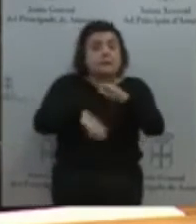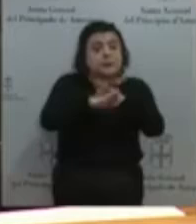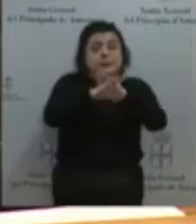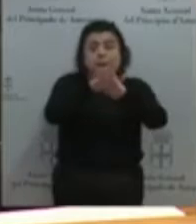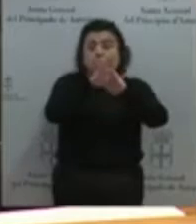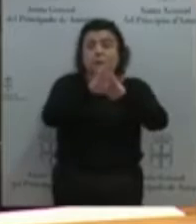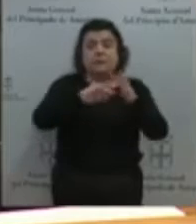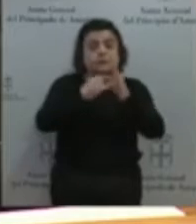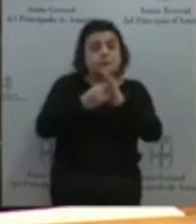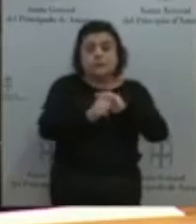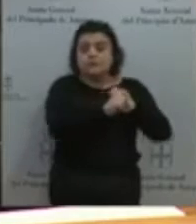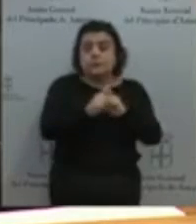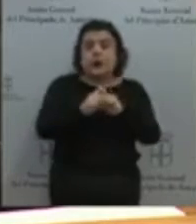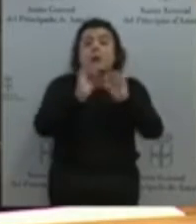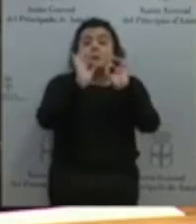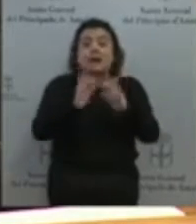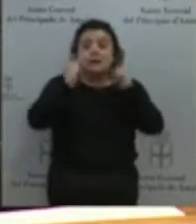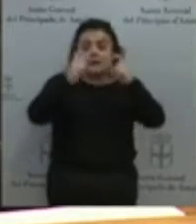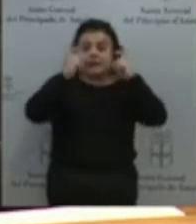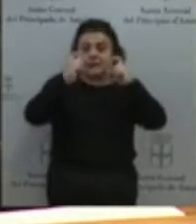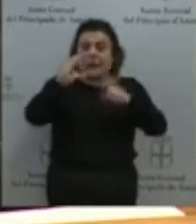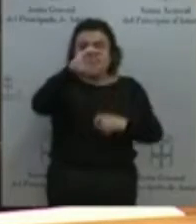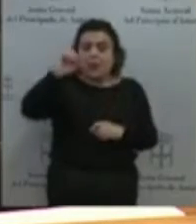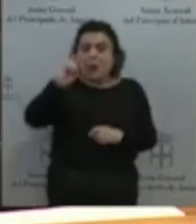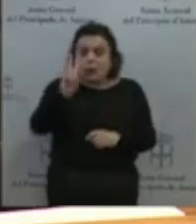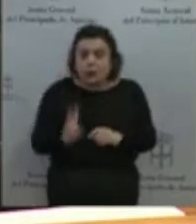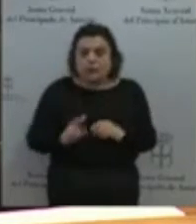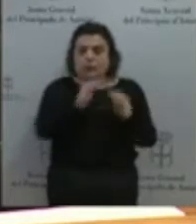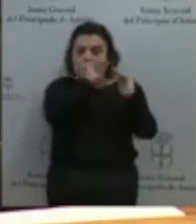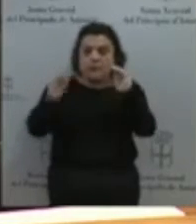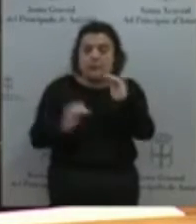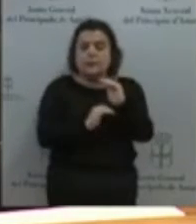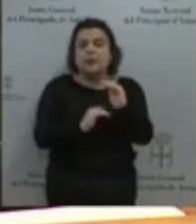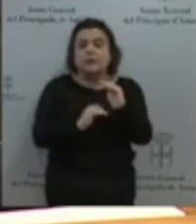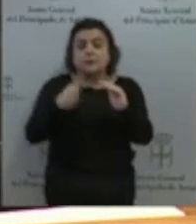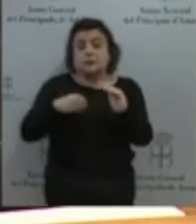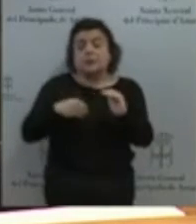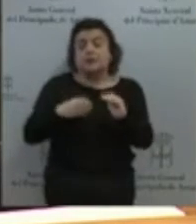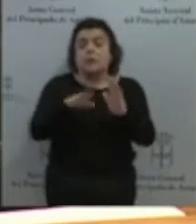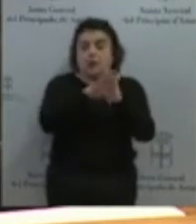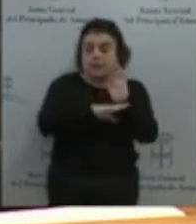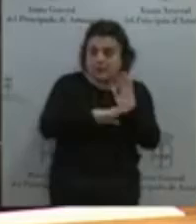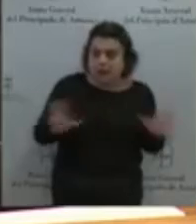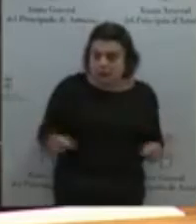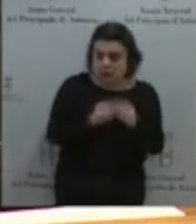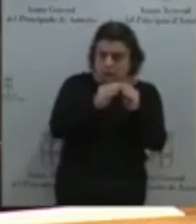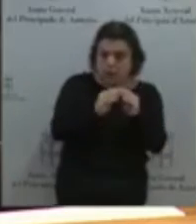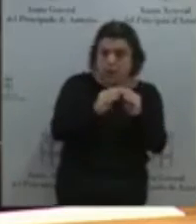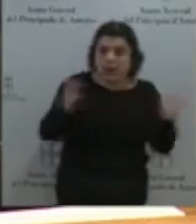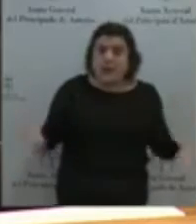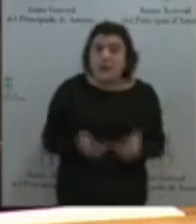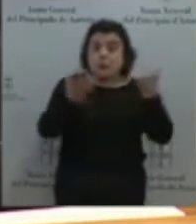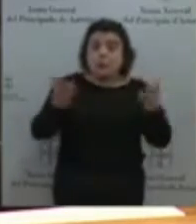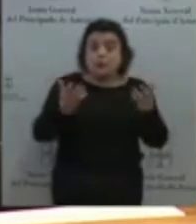emisiones de gases de efecto invernadero, como son las siguientes, que resumo: impulso del autoconsumo eléctrico mediante la generación